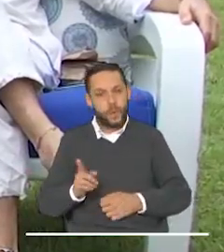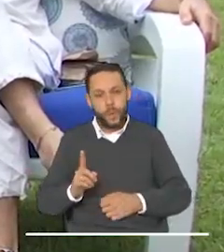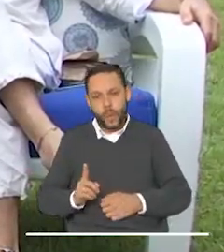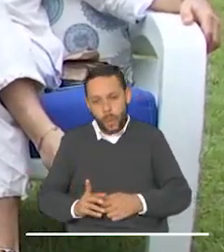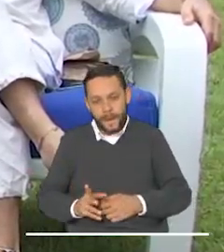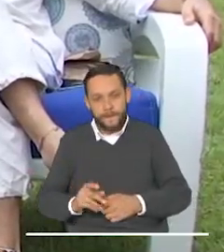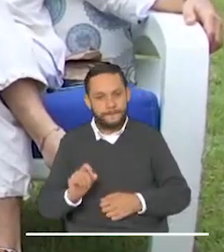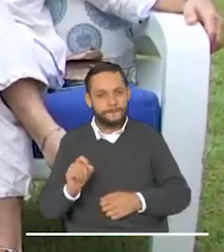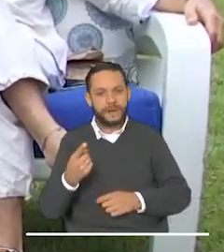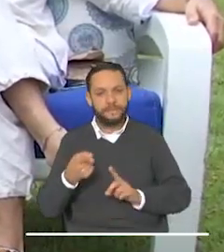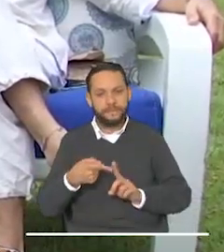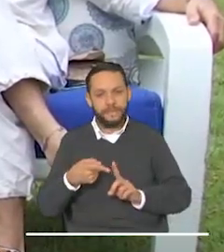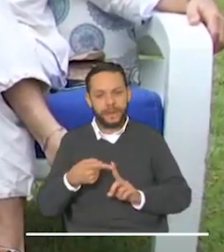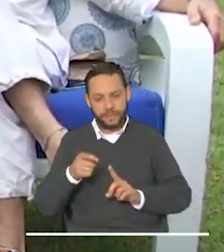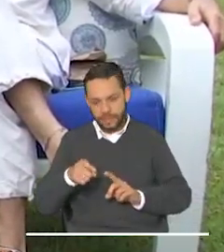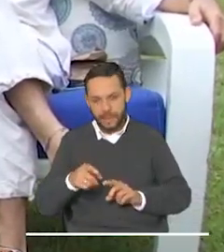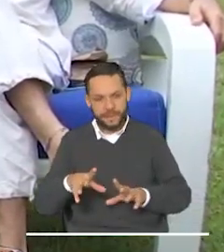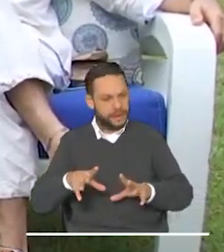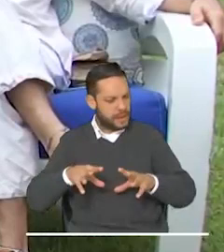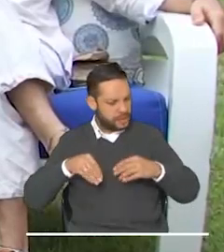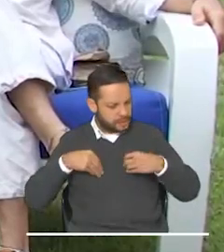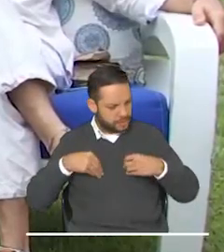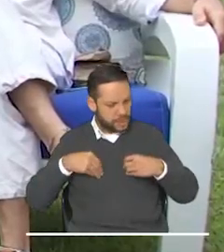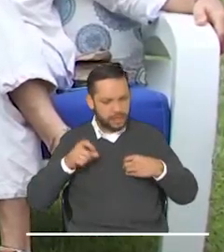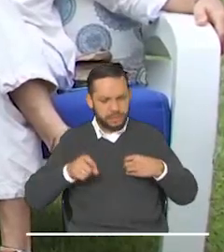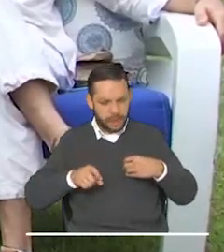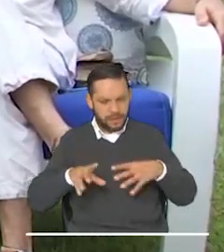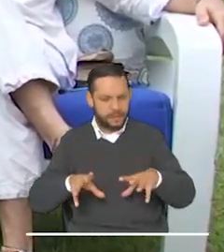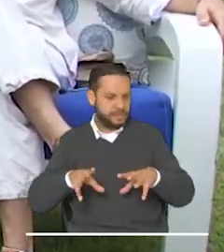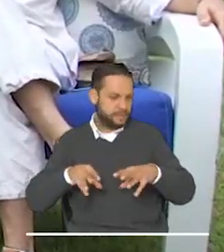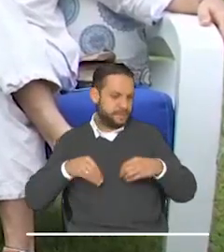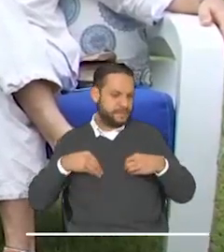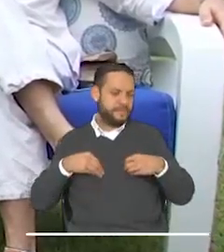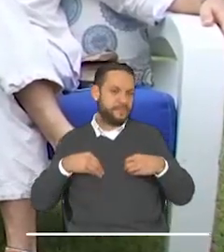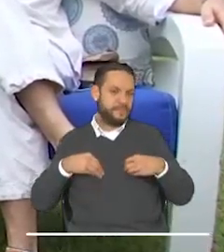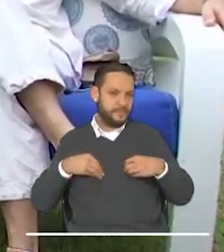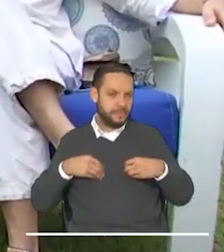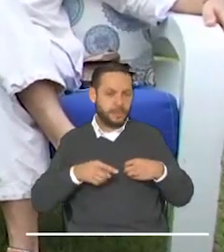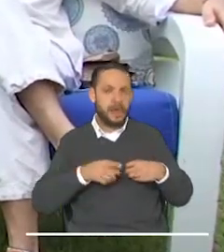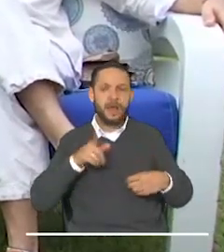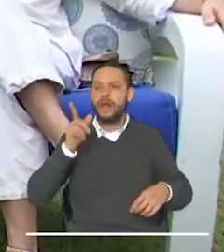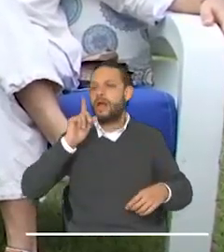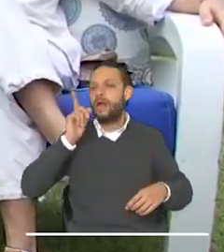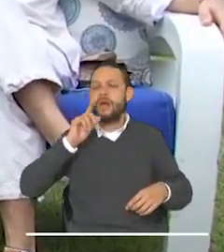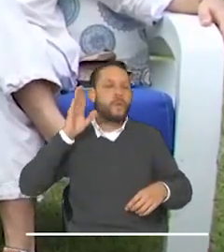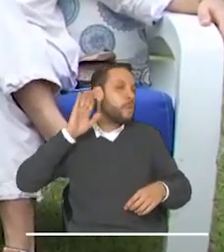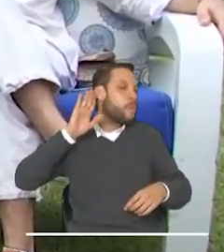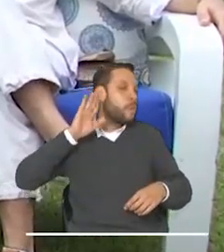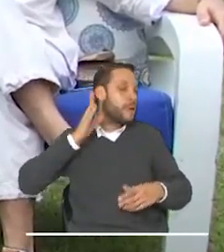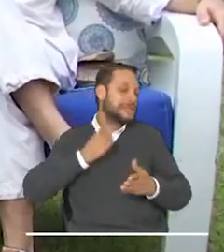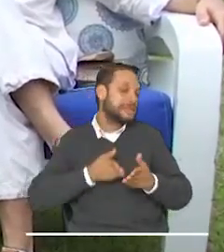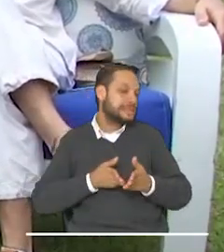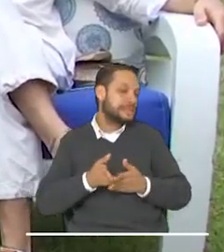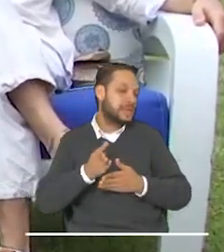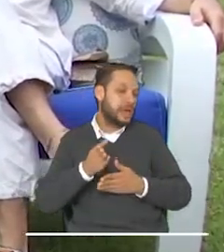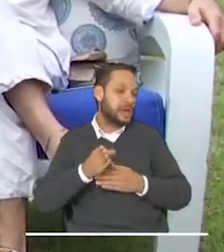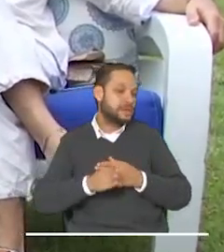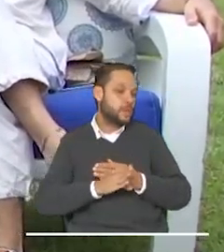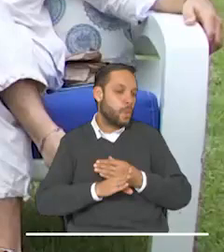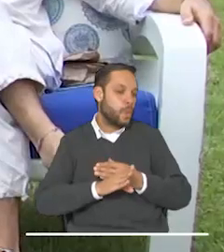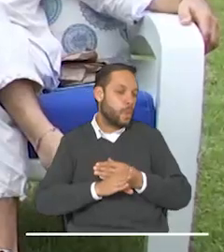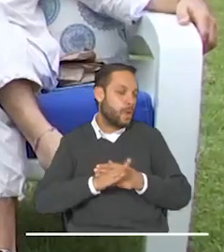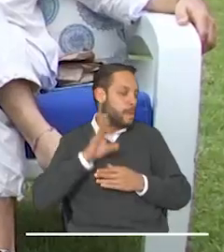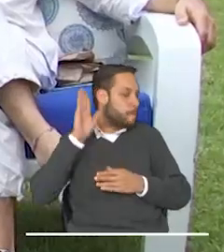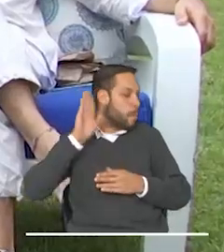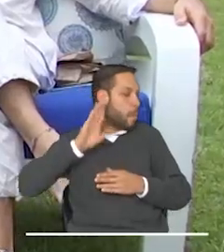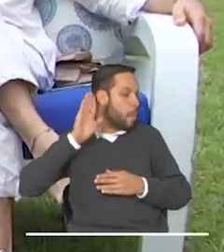que lo primero es aceptar no aceptar es muy fácil el alcohólico acepta que es alcohólico Pero sigue tomando el asunto no es de aceptación